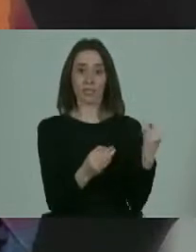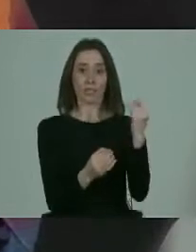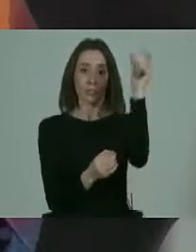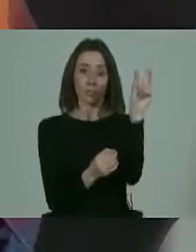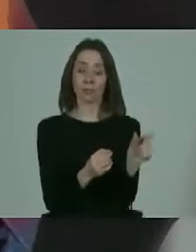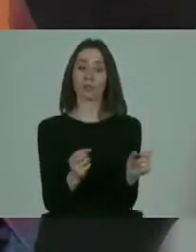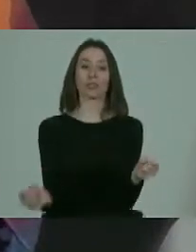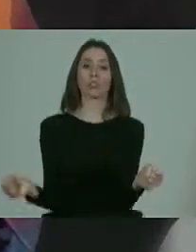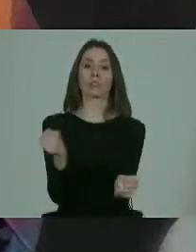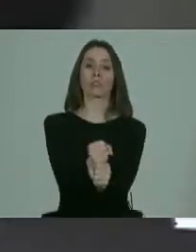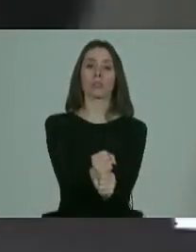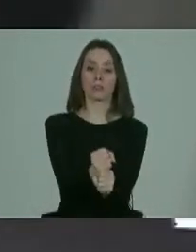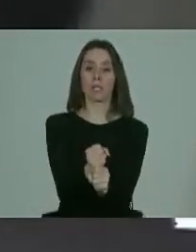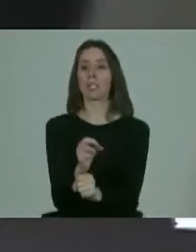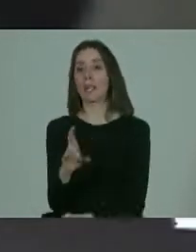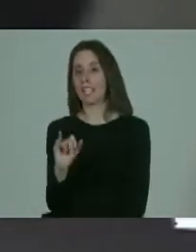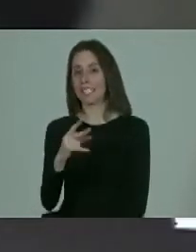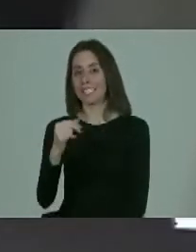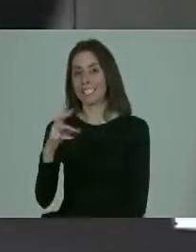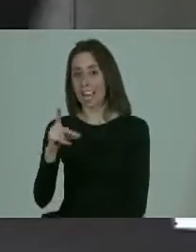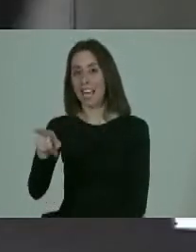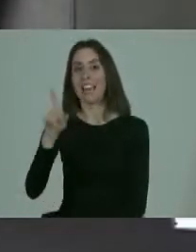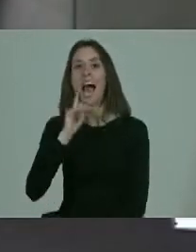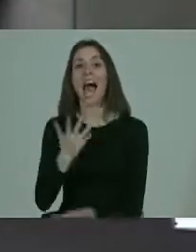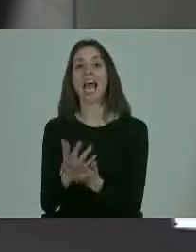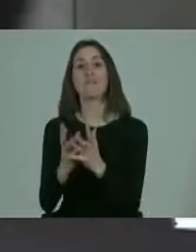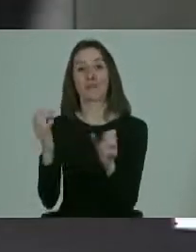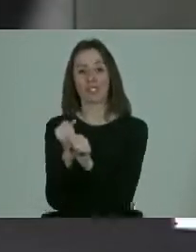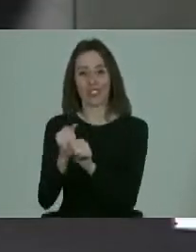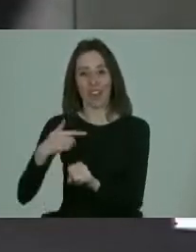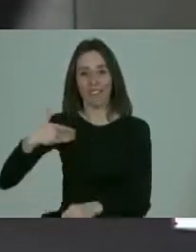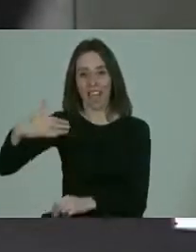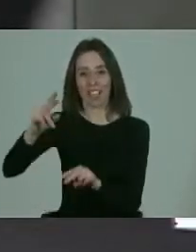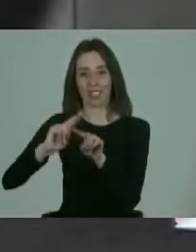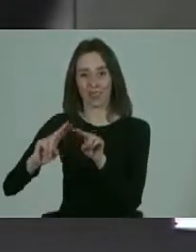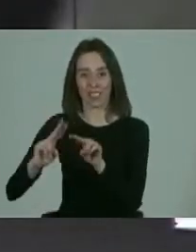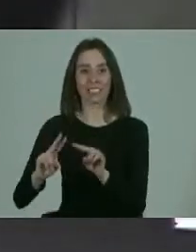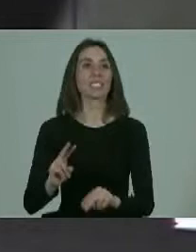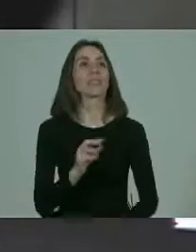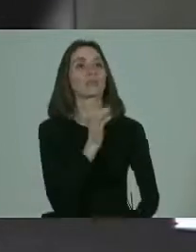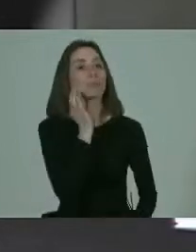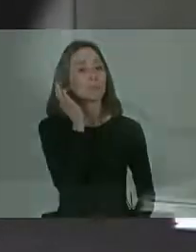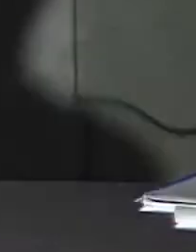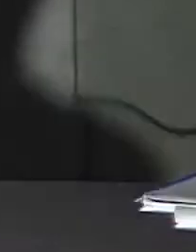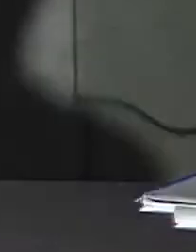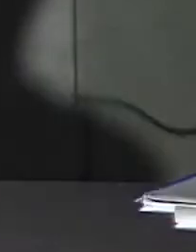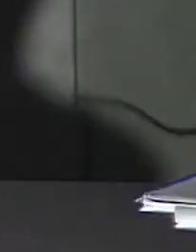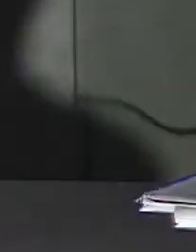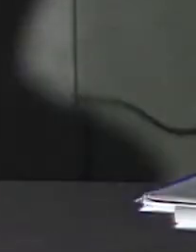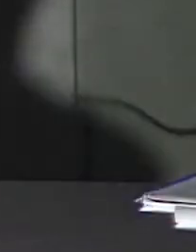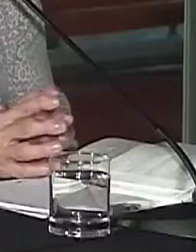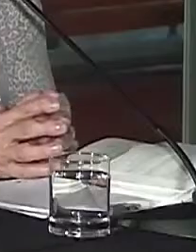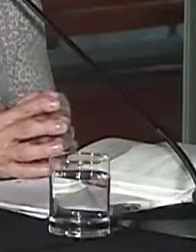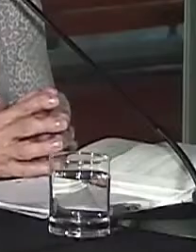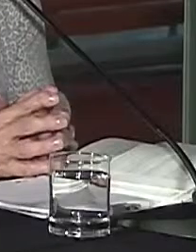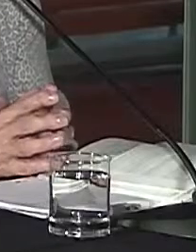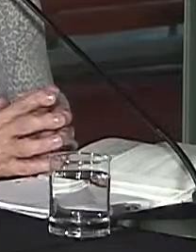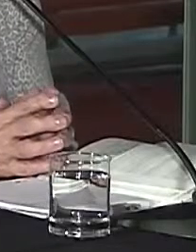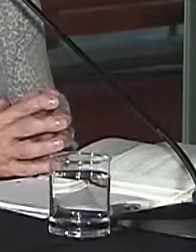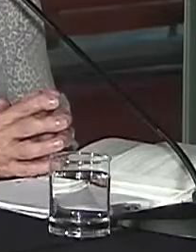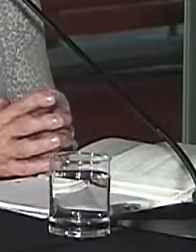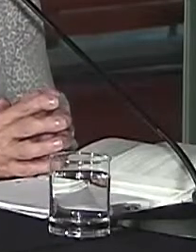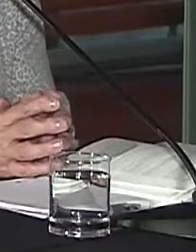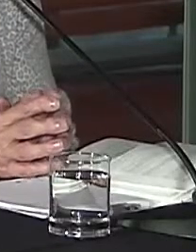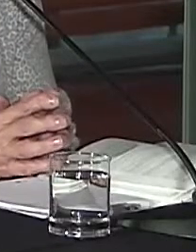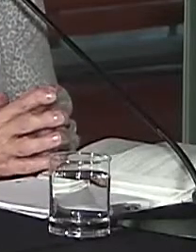personas richard tenemos harto trabajo por hacer hacer un inciso que en el cual me parece que tendremos